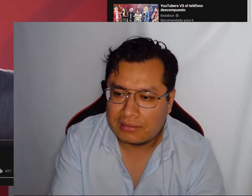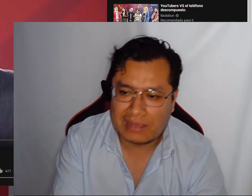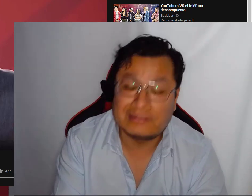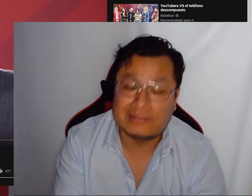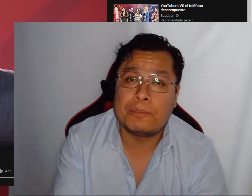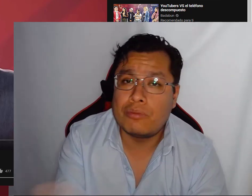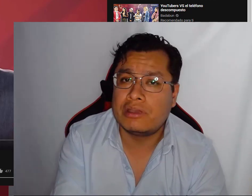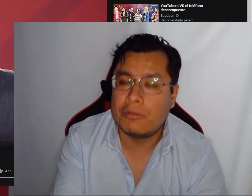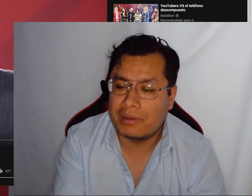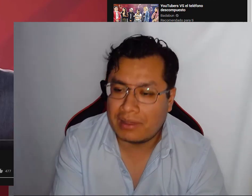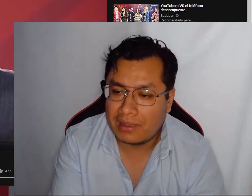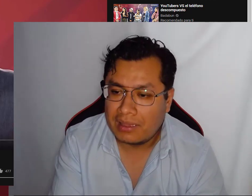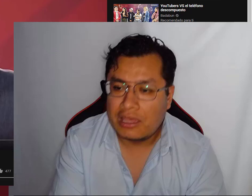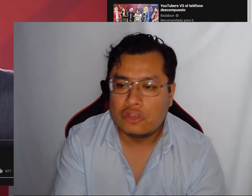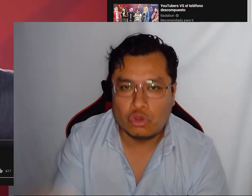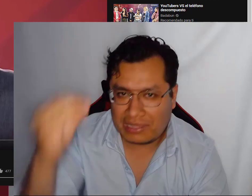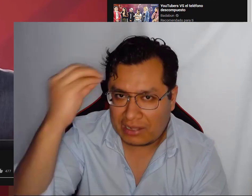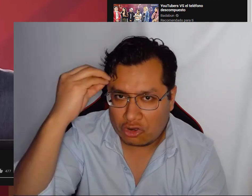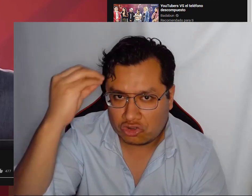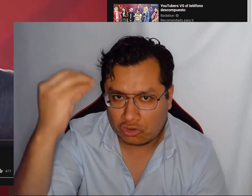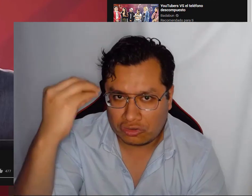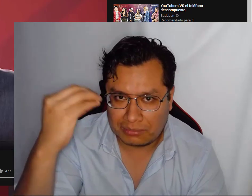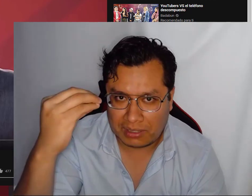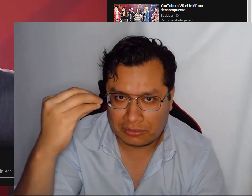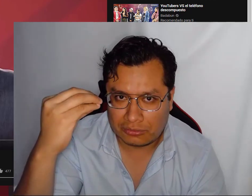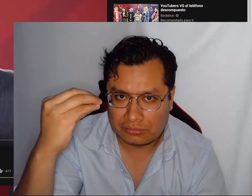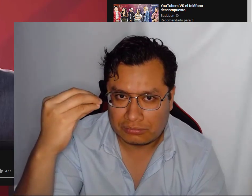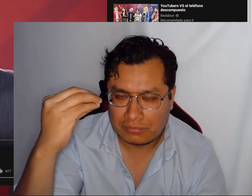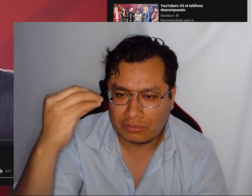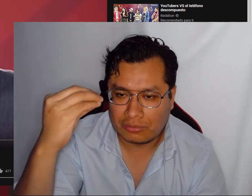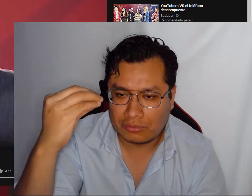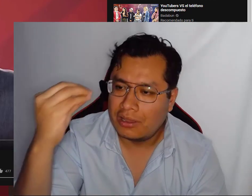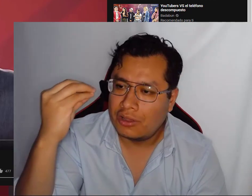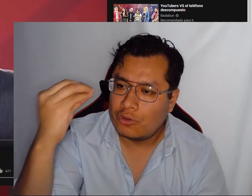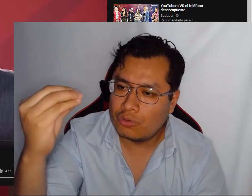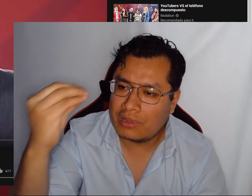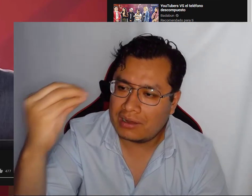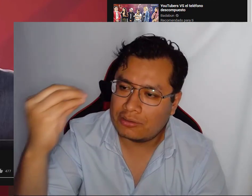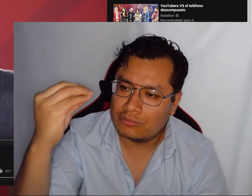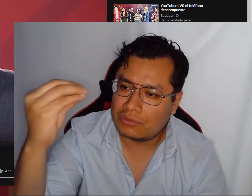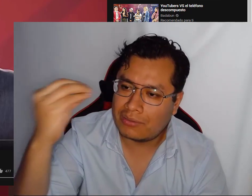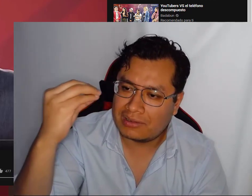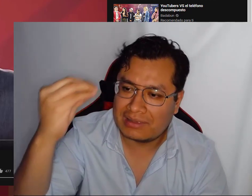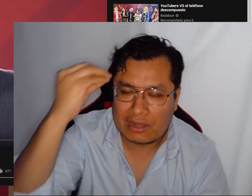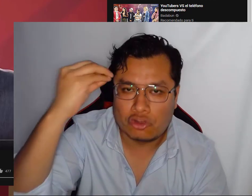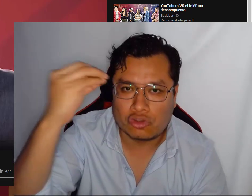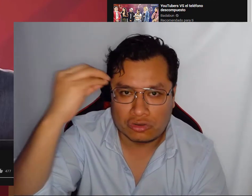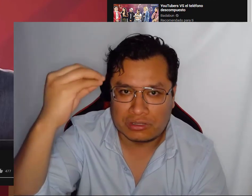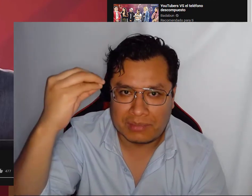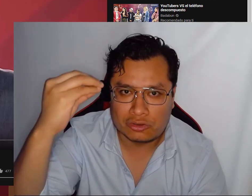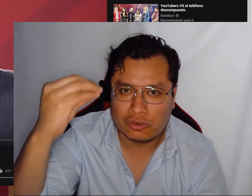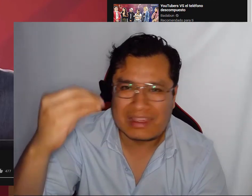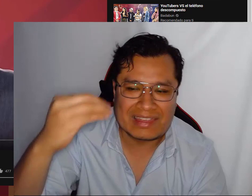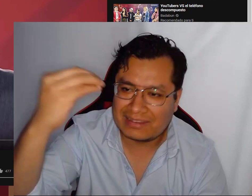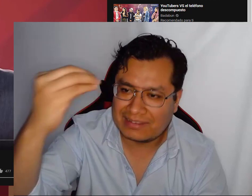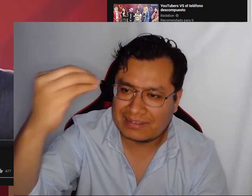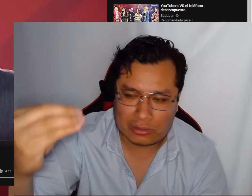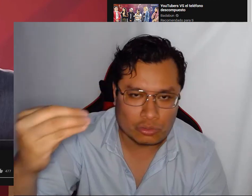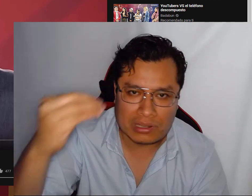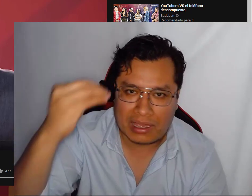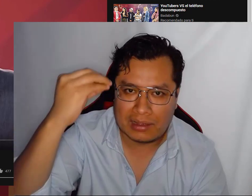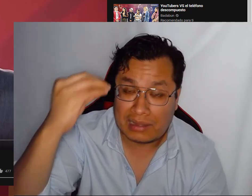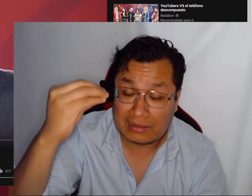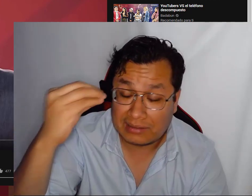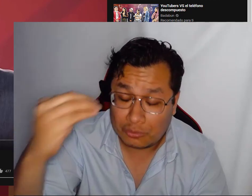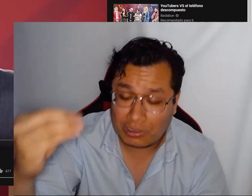universidad ya sea pública o privada tú tienes los conocimientos o sea un egresado de universidad tiene los conocimientos de la